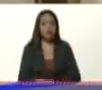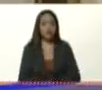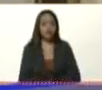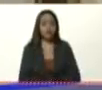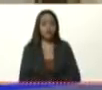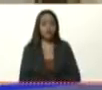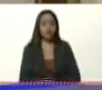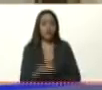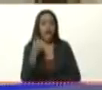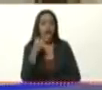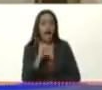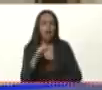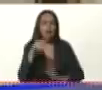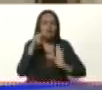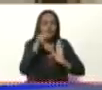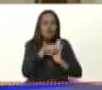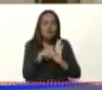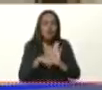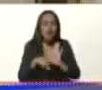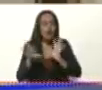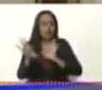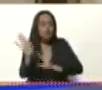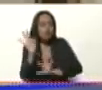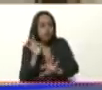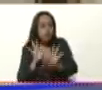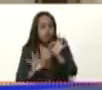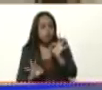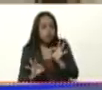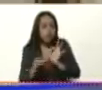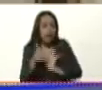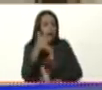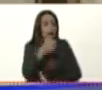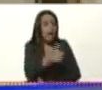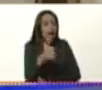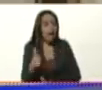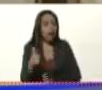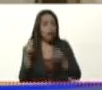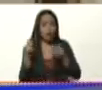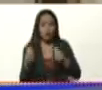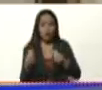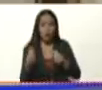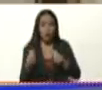médicos, médicas, la gente del Instituto Nacional de Higiene, de la Salud.